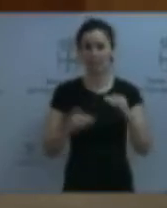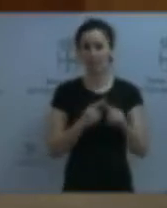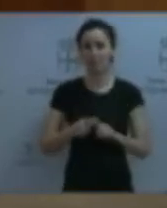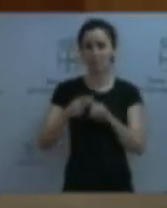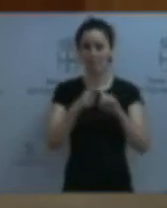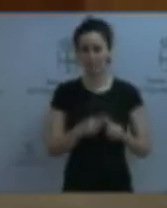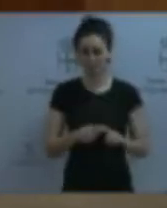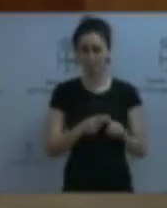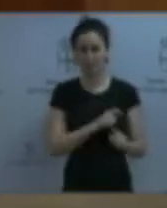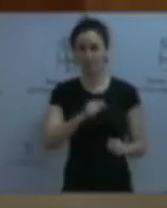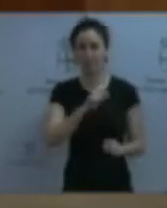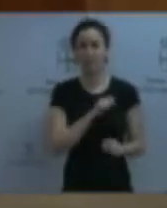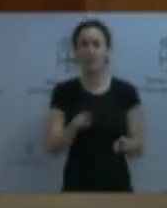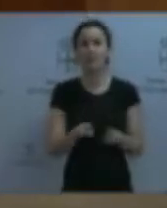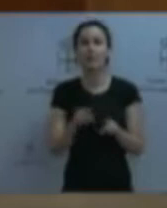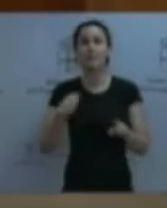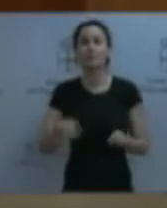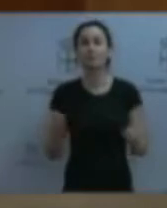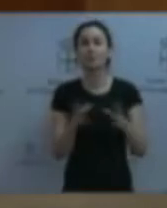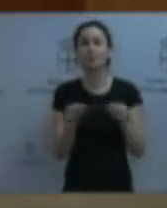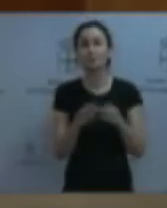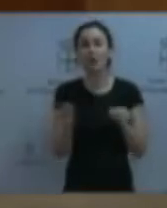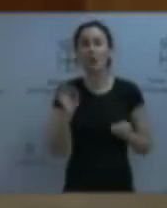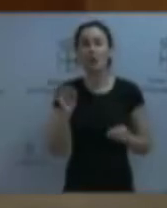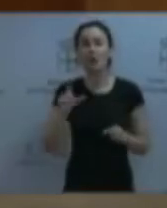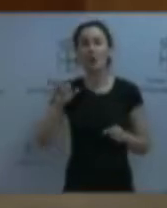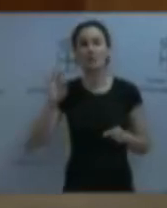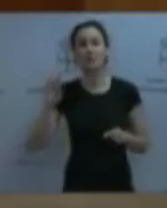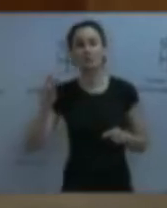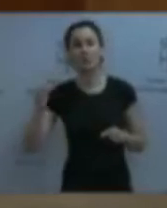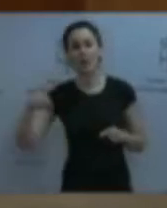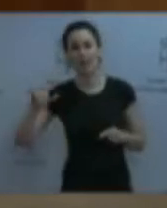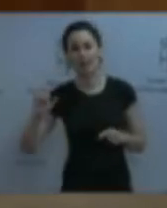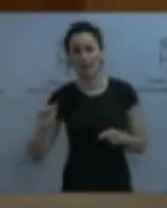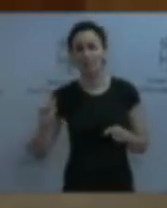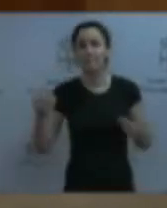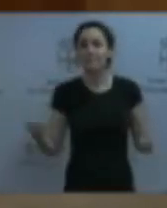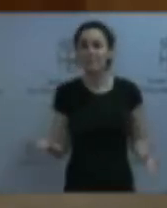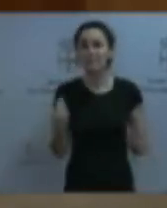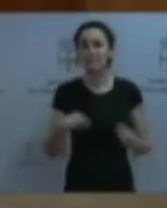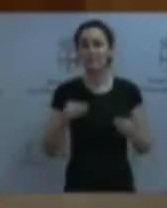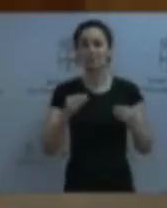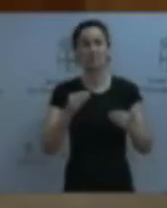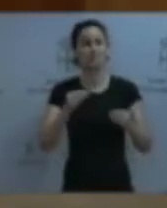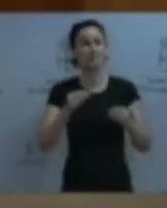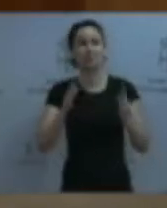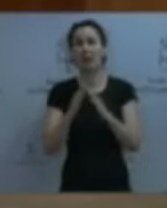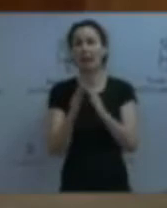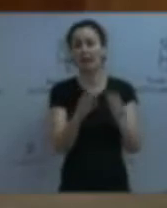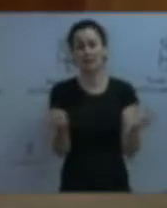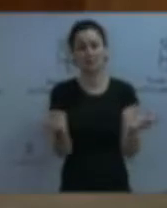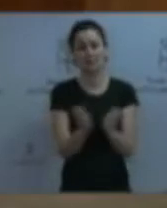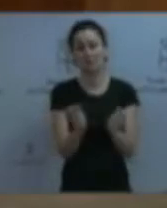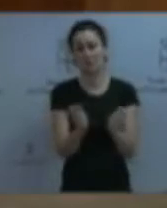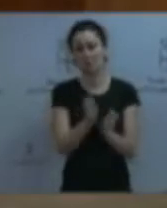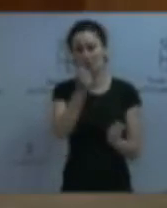Hungría o Lituania. Este parque, se lo diremos todas las veces que hagan falta, es raquítico, es menguante y está mal